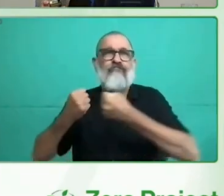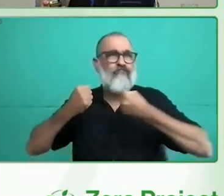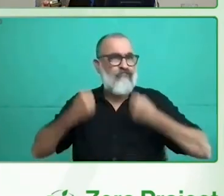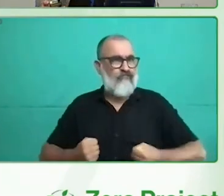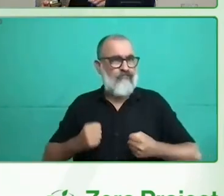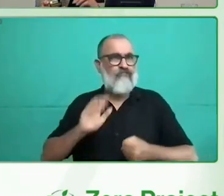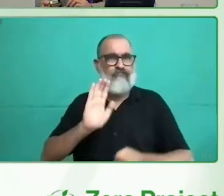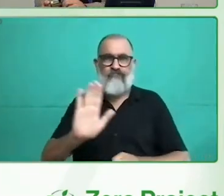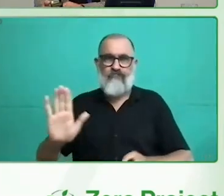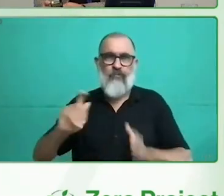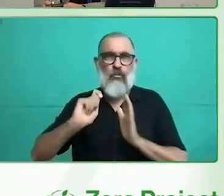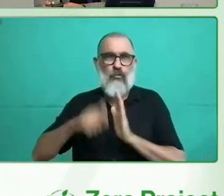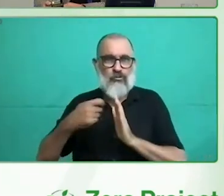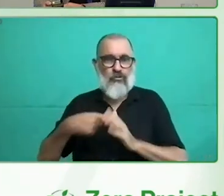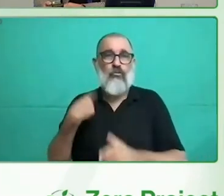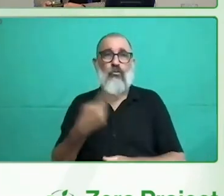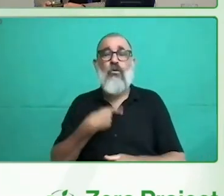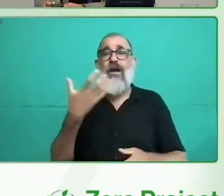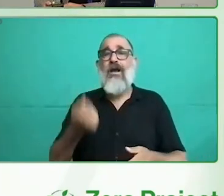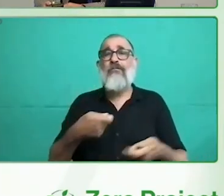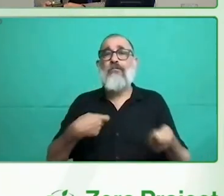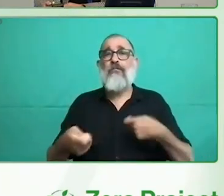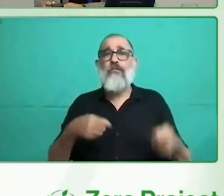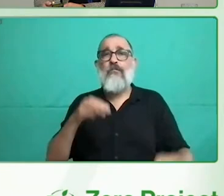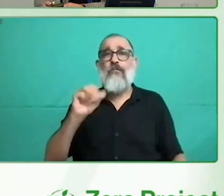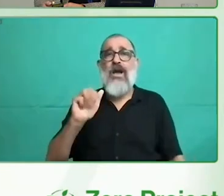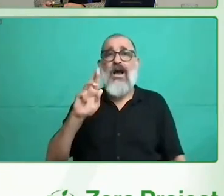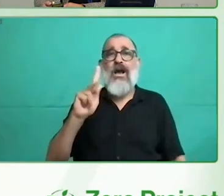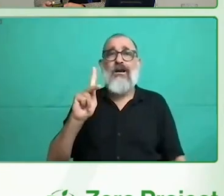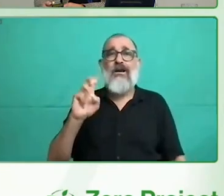a las ayudas económicas,